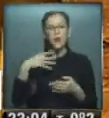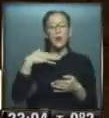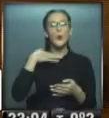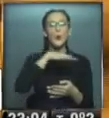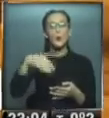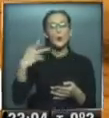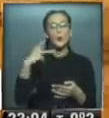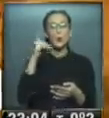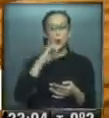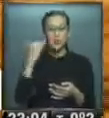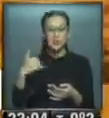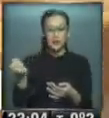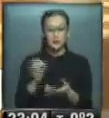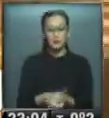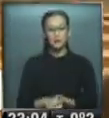Urquiza.